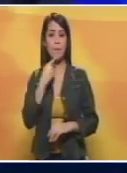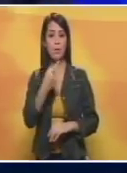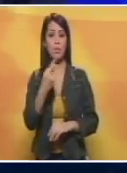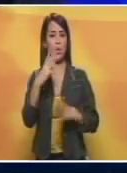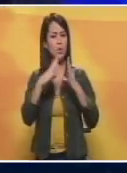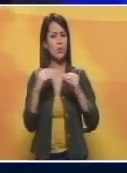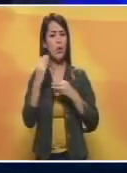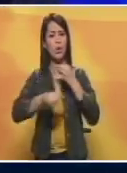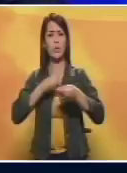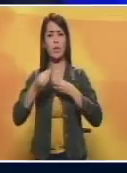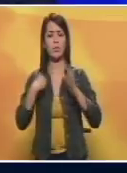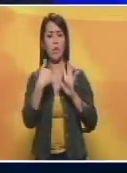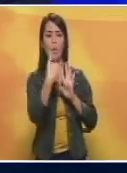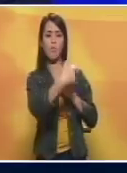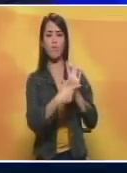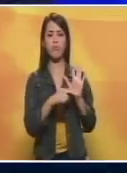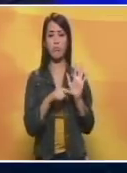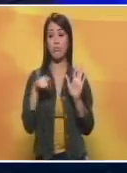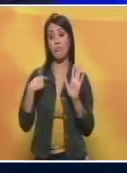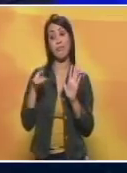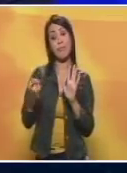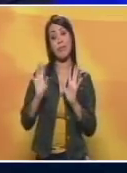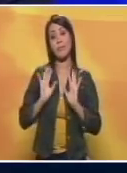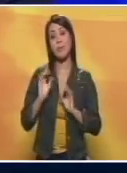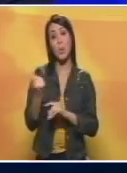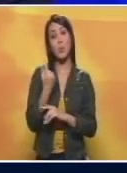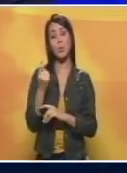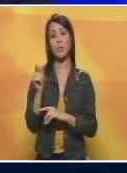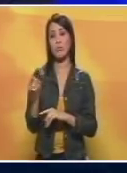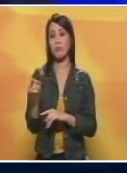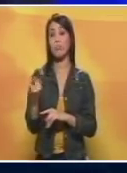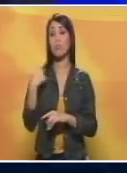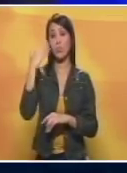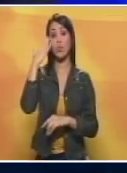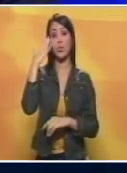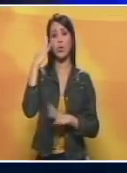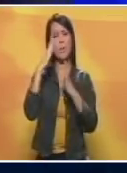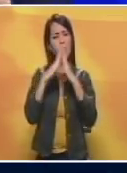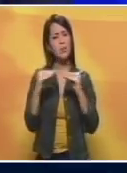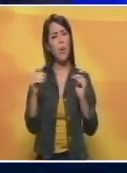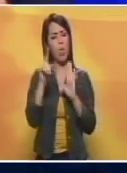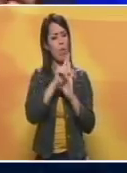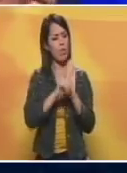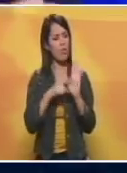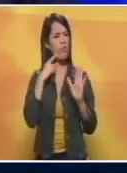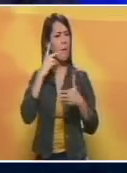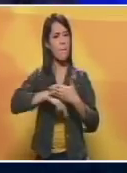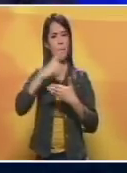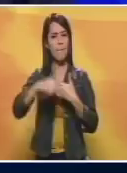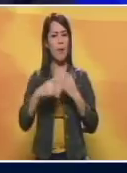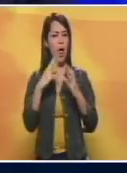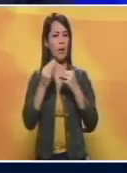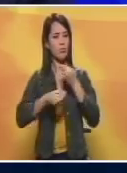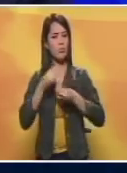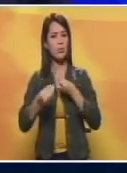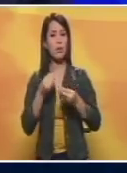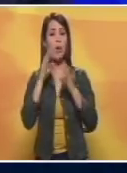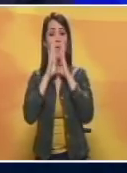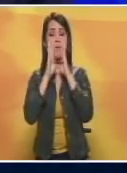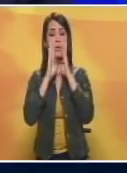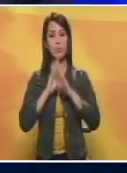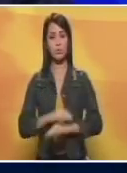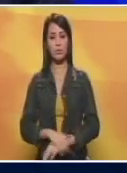hizo es a quien le da los detalles él únicamente podía saber todos estos detalles que se narraron en su confesión